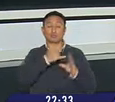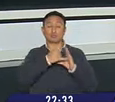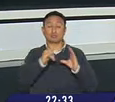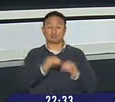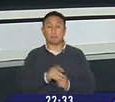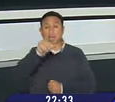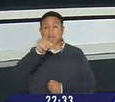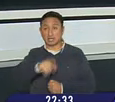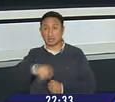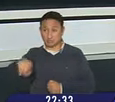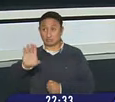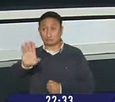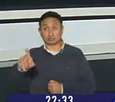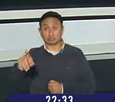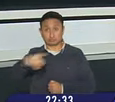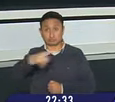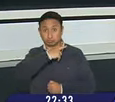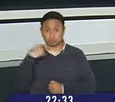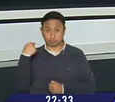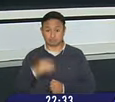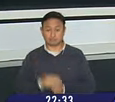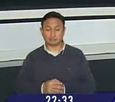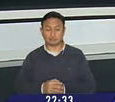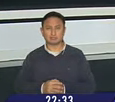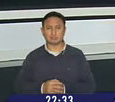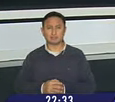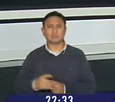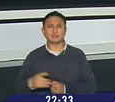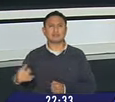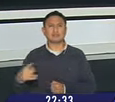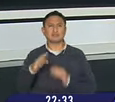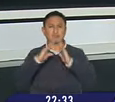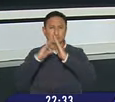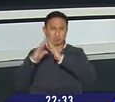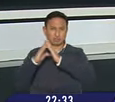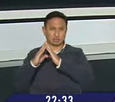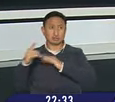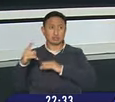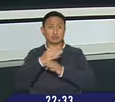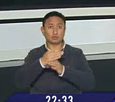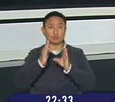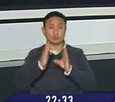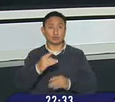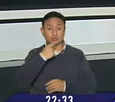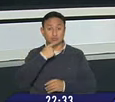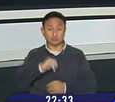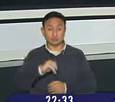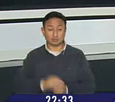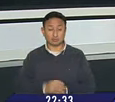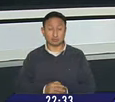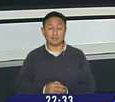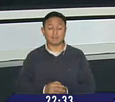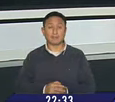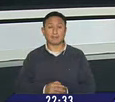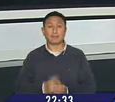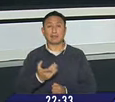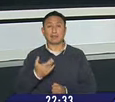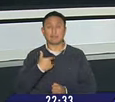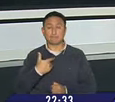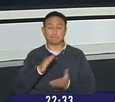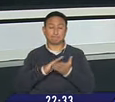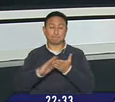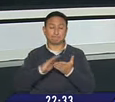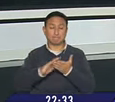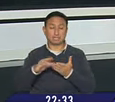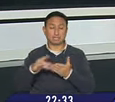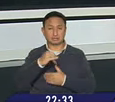varias personas que están en la administración de un condominio. El funcionario, en declaraciones a la prensa, pidió disculpas